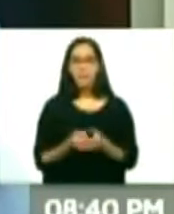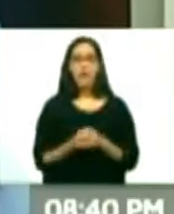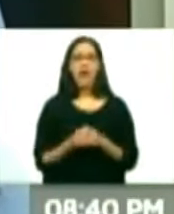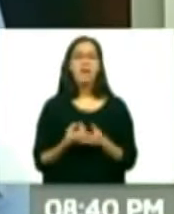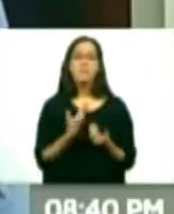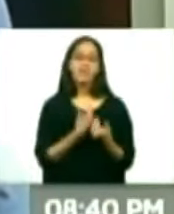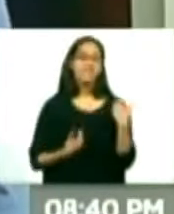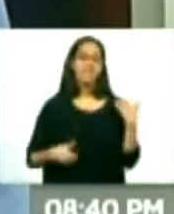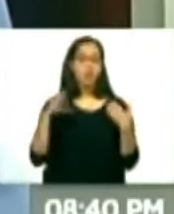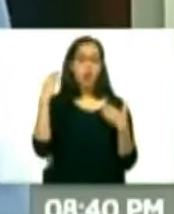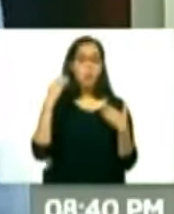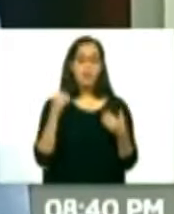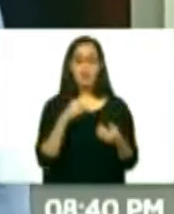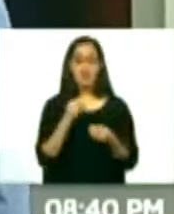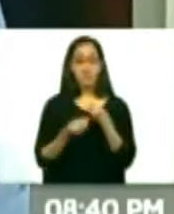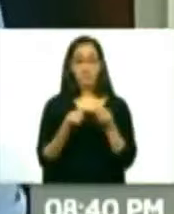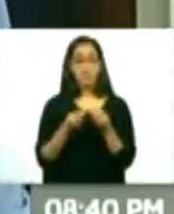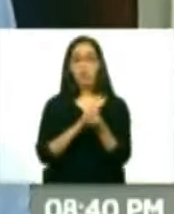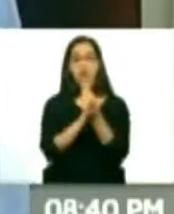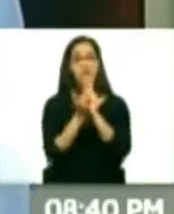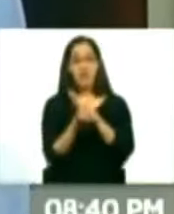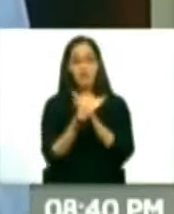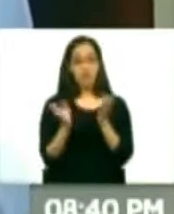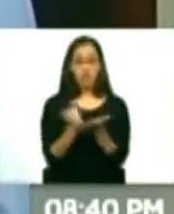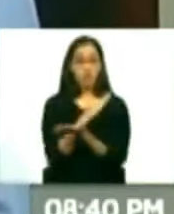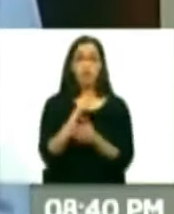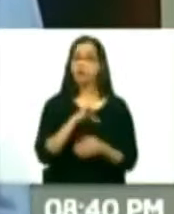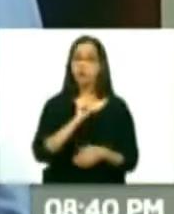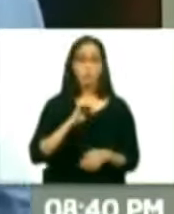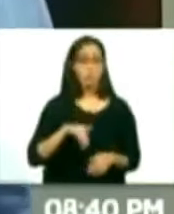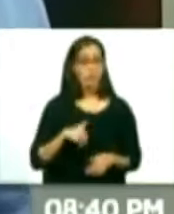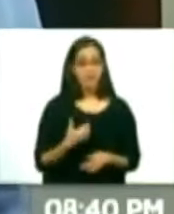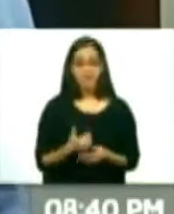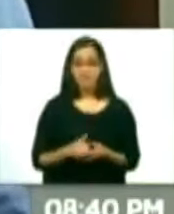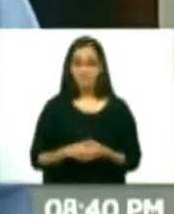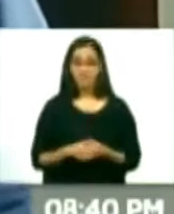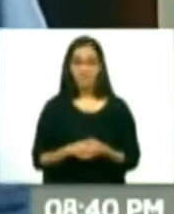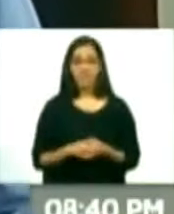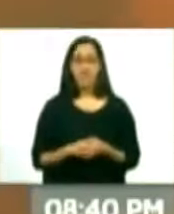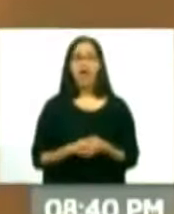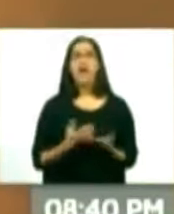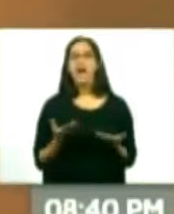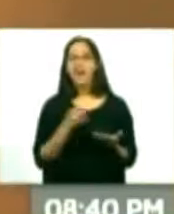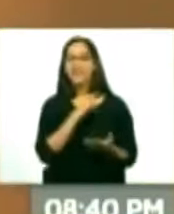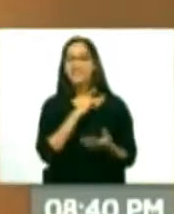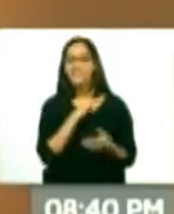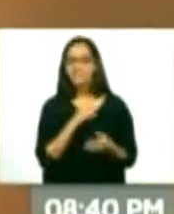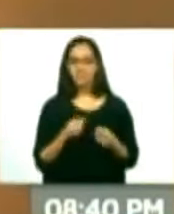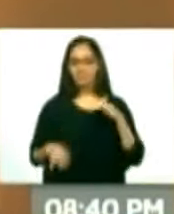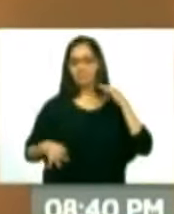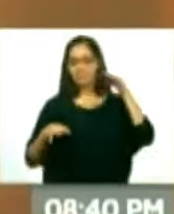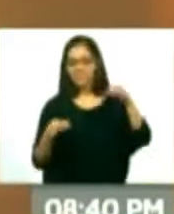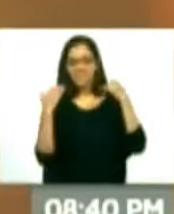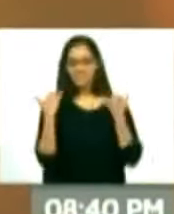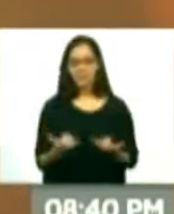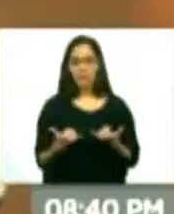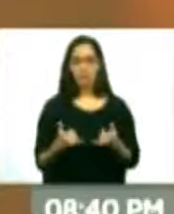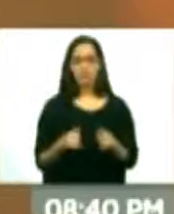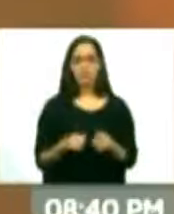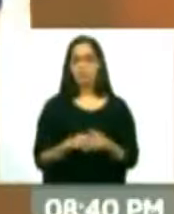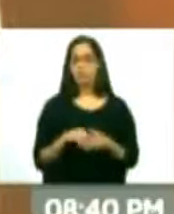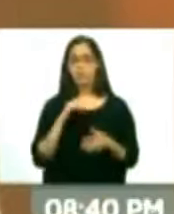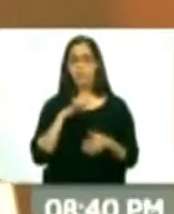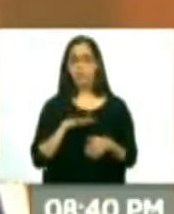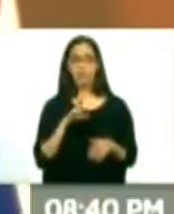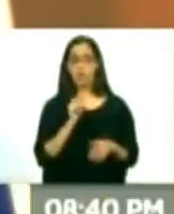hacer un referéndum revocatorio y no van a poder. A Piñera le están diciendo que entregue antes y él está que